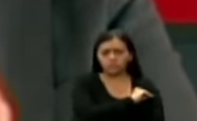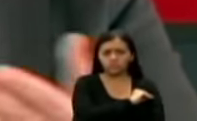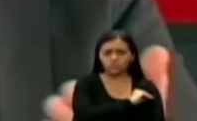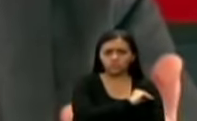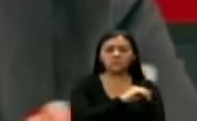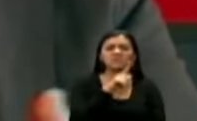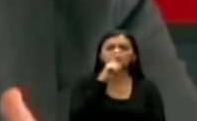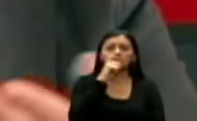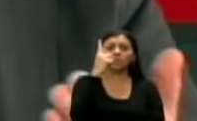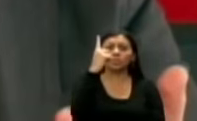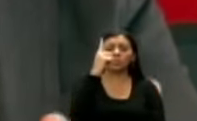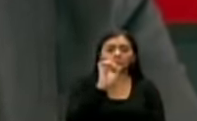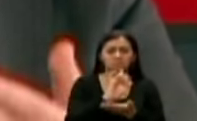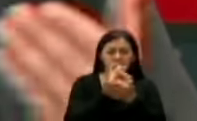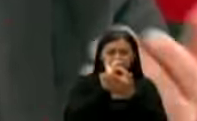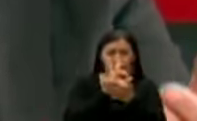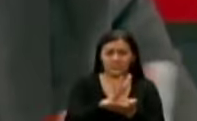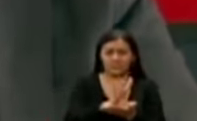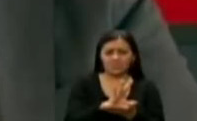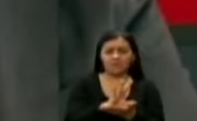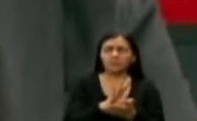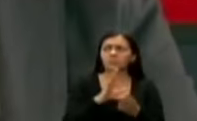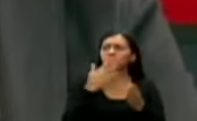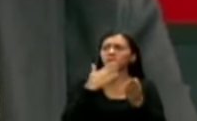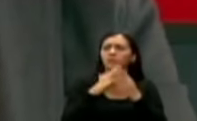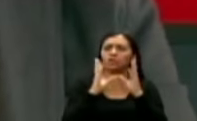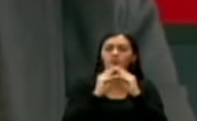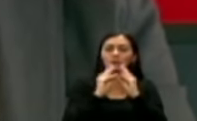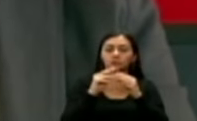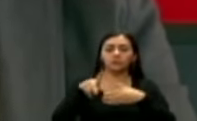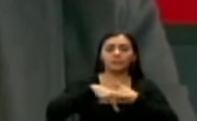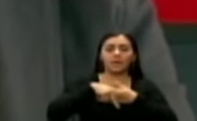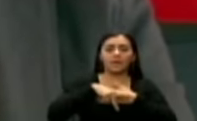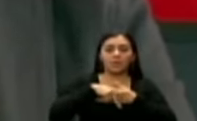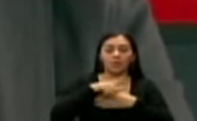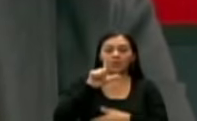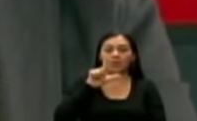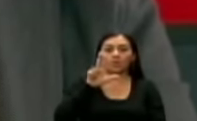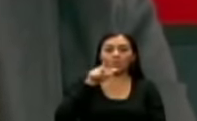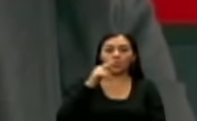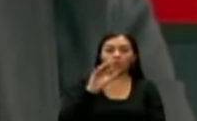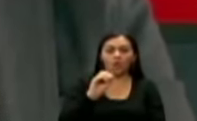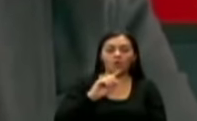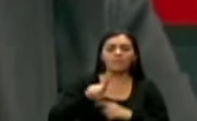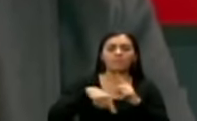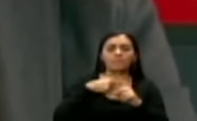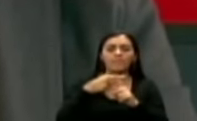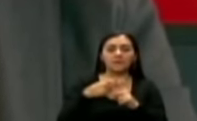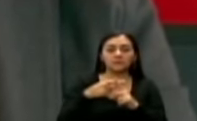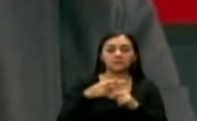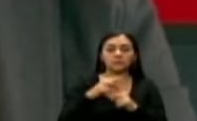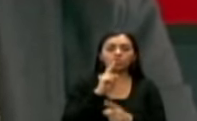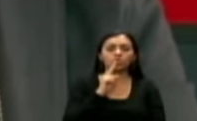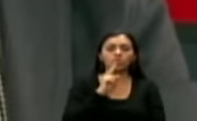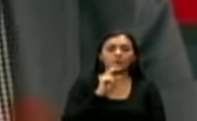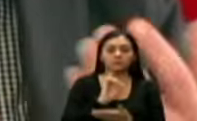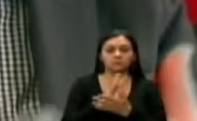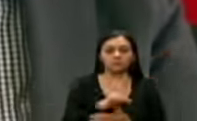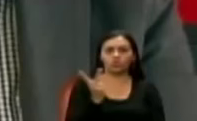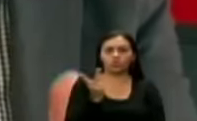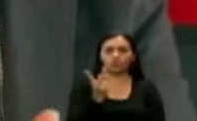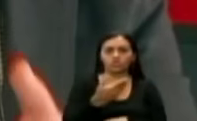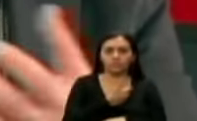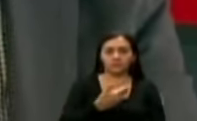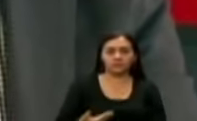fueron desalojados por golpes de Estado parlamentario en Paraguay con Fernando Lugo y Manuel Zelaya en Honduras. Esto